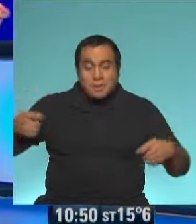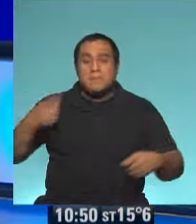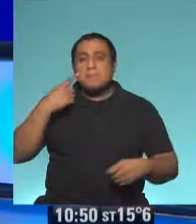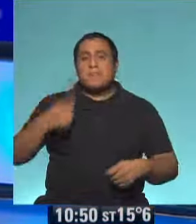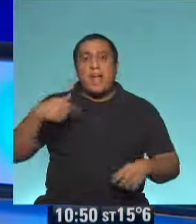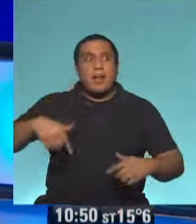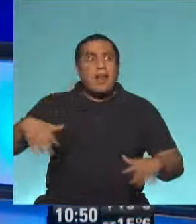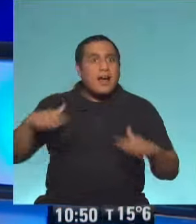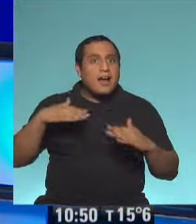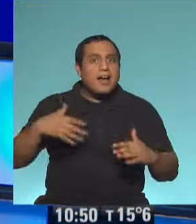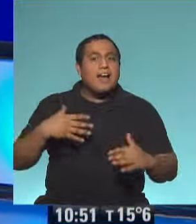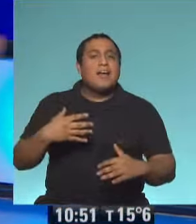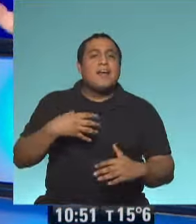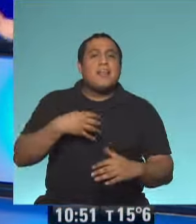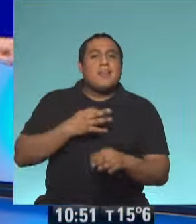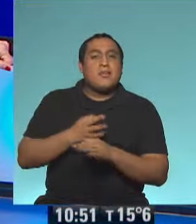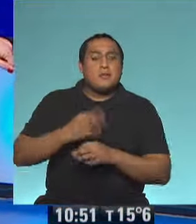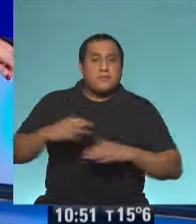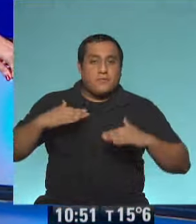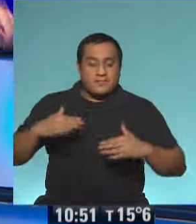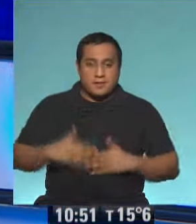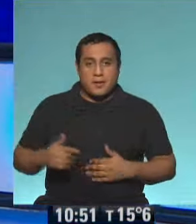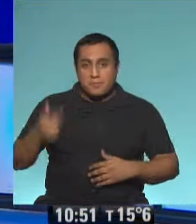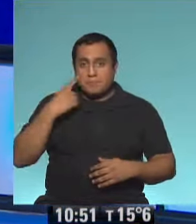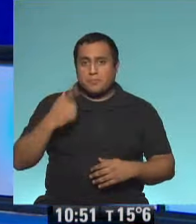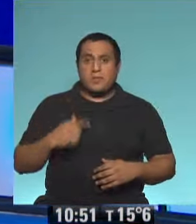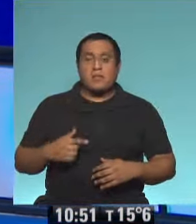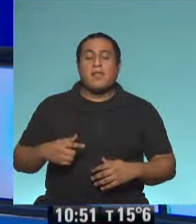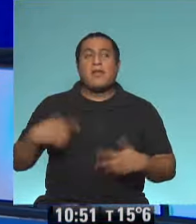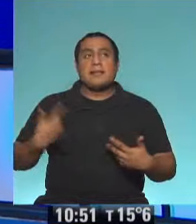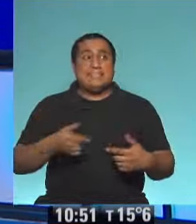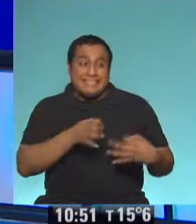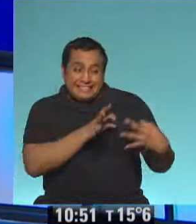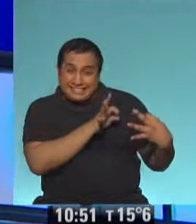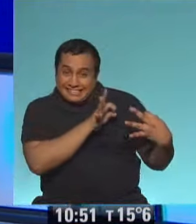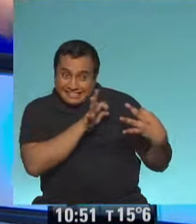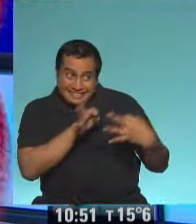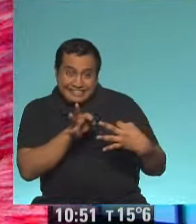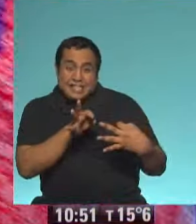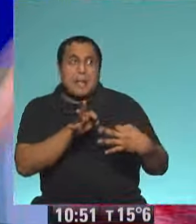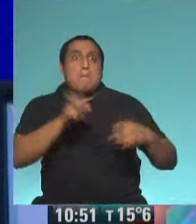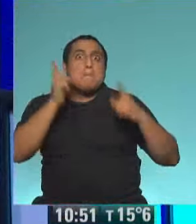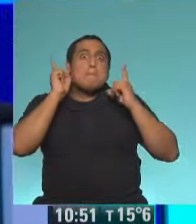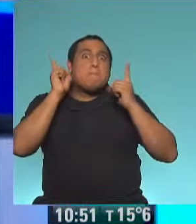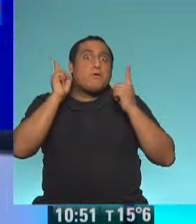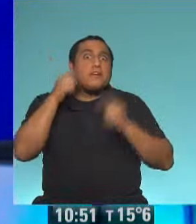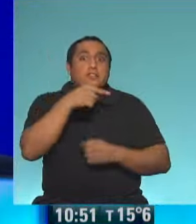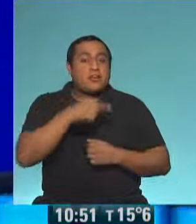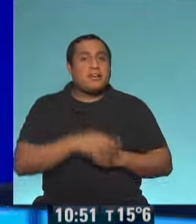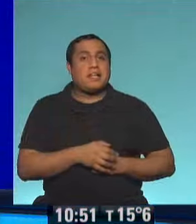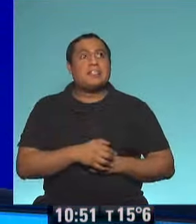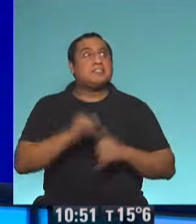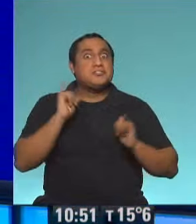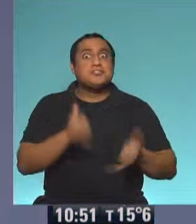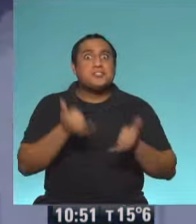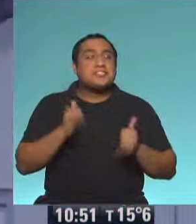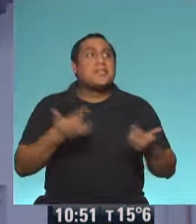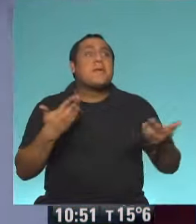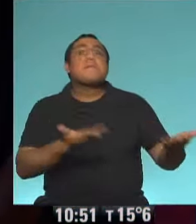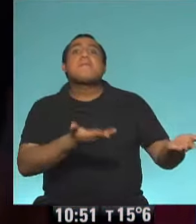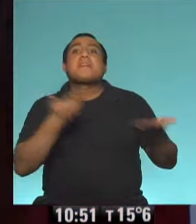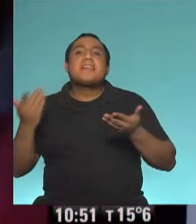educación física. Tenemos el espacio. Tenemos la actitud. Y ahí está llegando. Nos falta la maestra. Ahí está llegando. Sí, sí, sí.